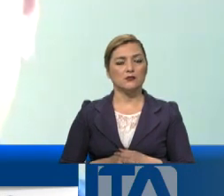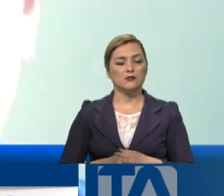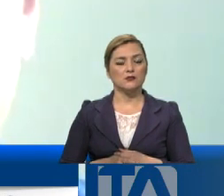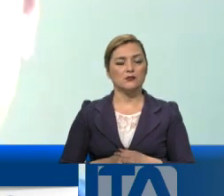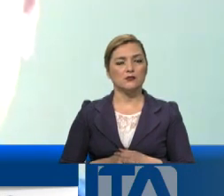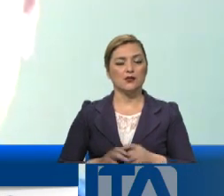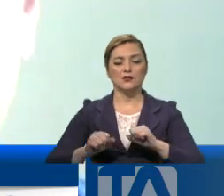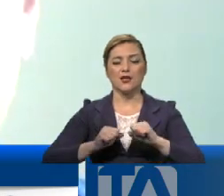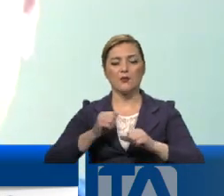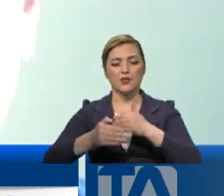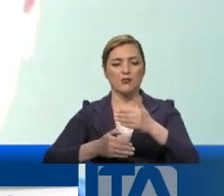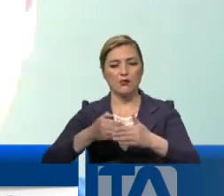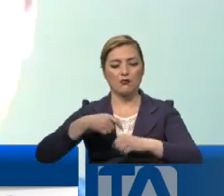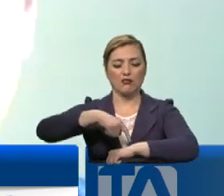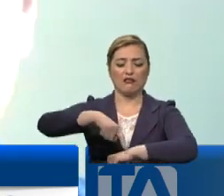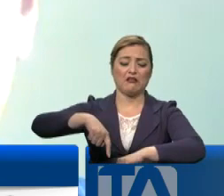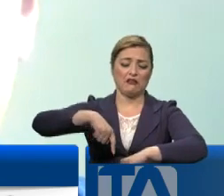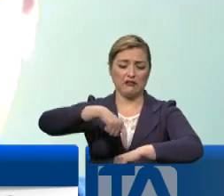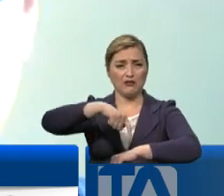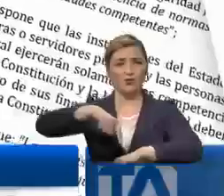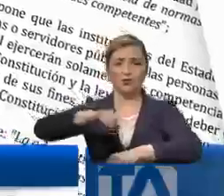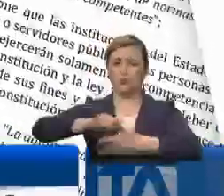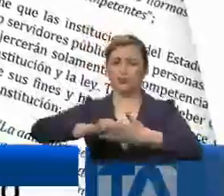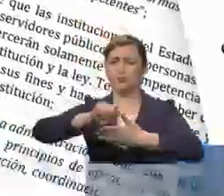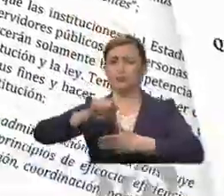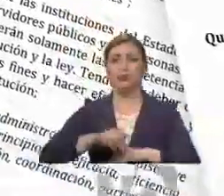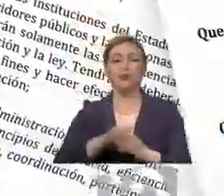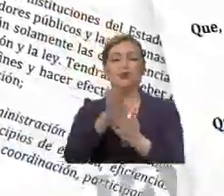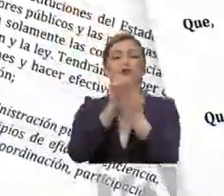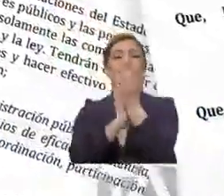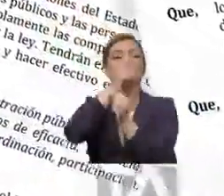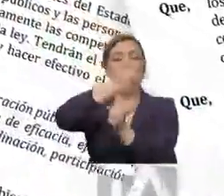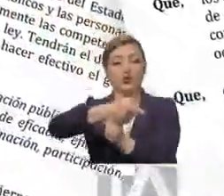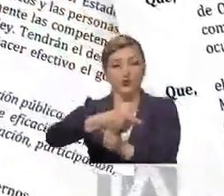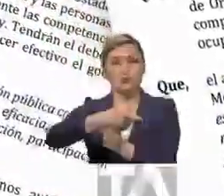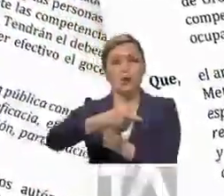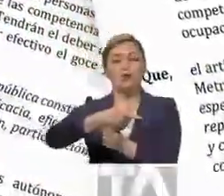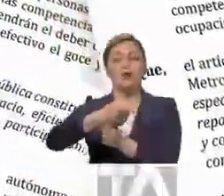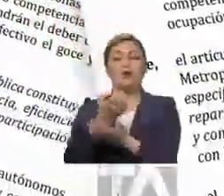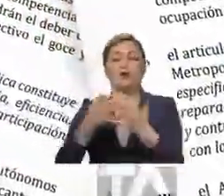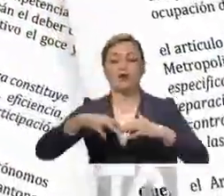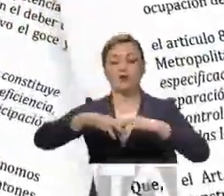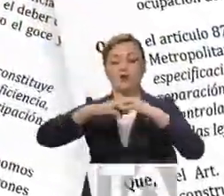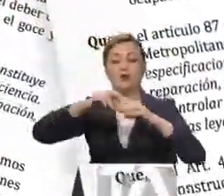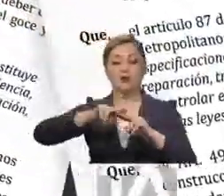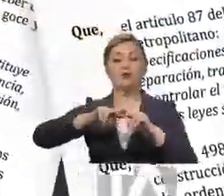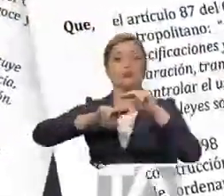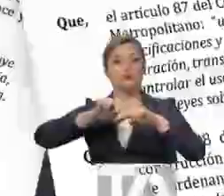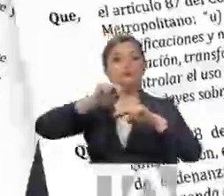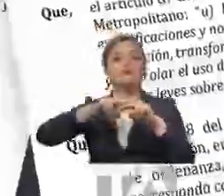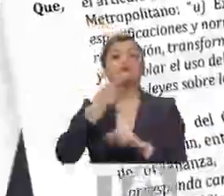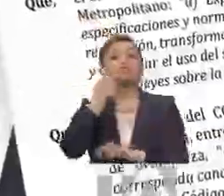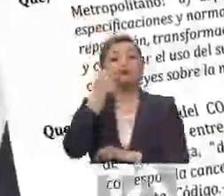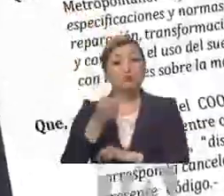por el trámite ordinario que demora mucho en las aprobaciones. El proyecto de ordenanza para la reactivación del sector de la construcción